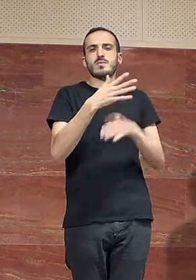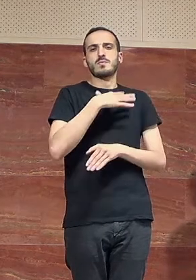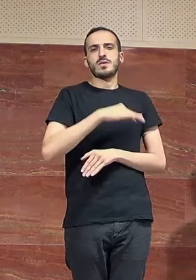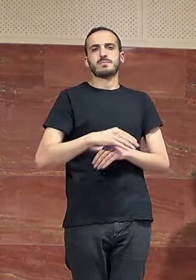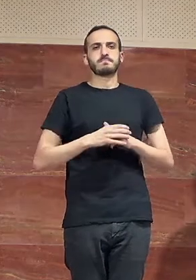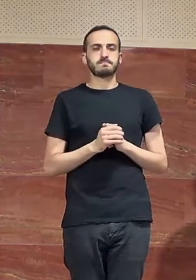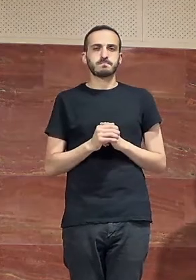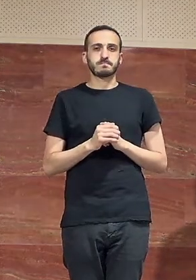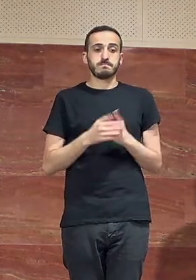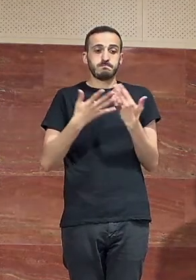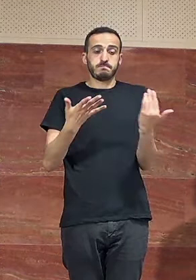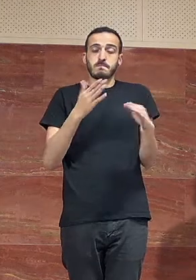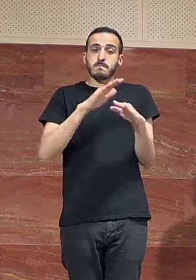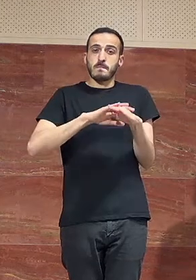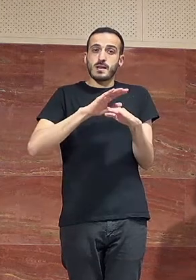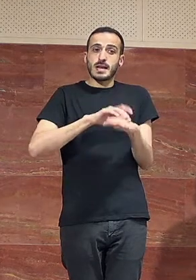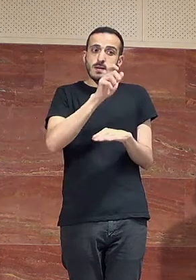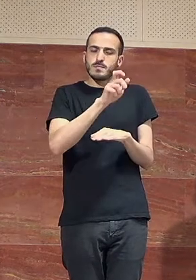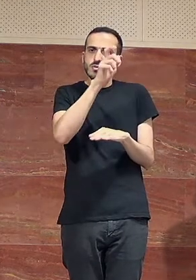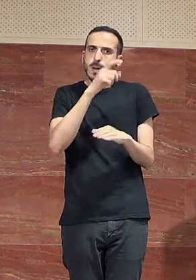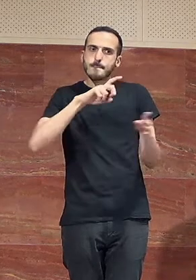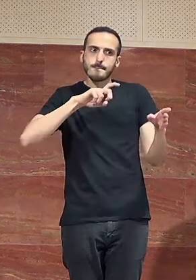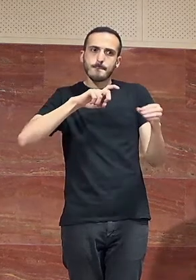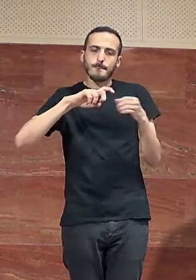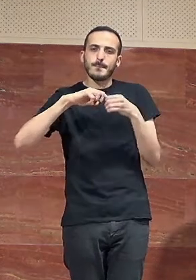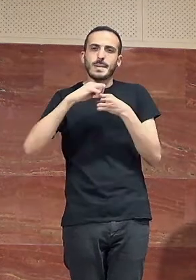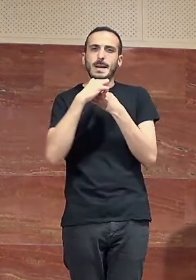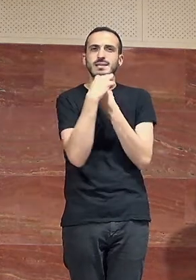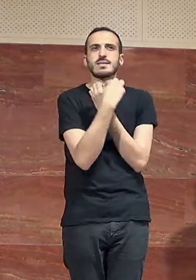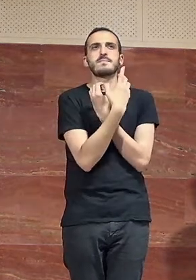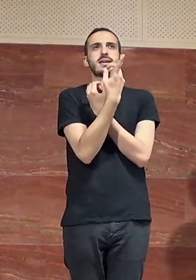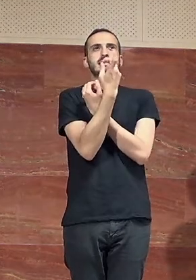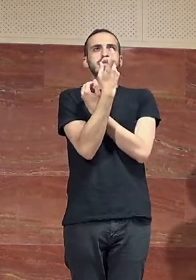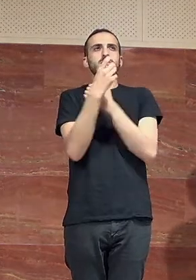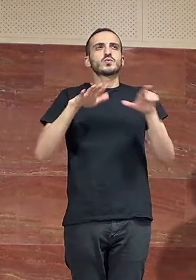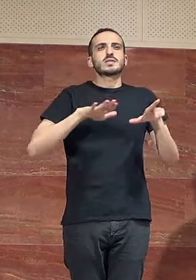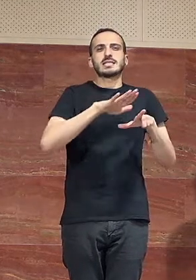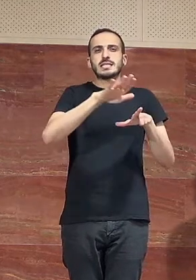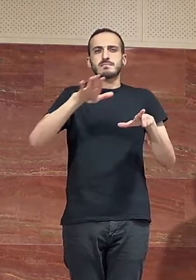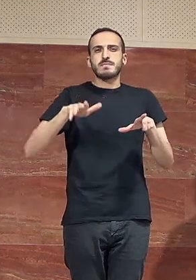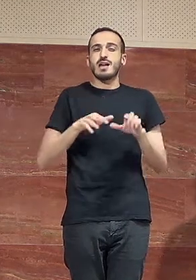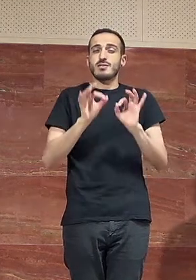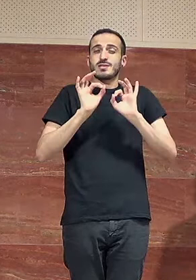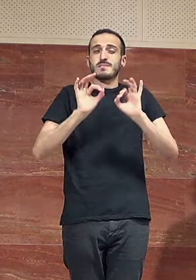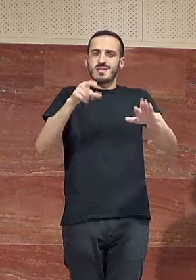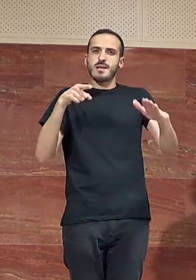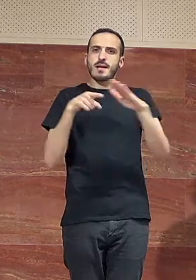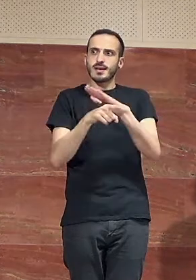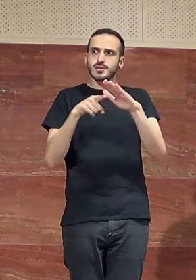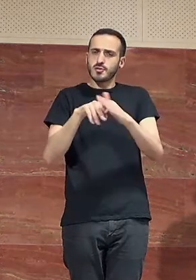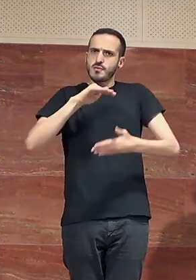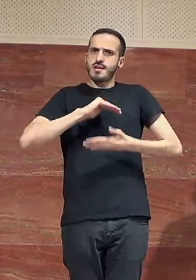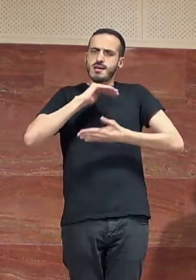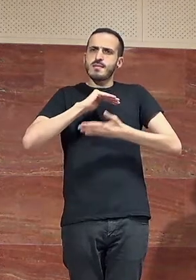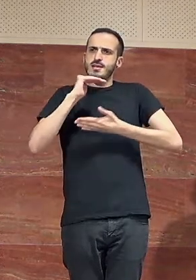Para poder hacer que esa ciudadanía participe, necesitamos un espacio de gestión y con capacidad real de